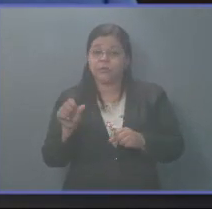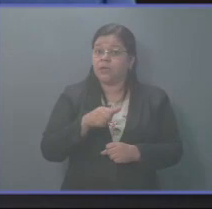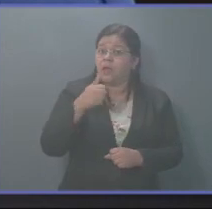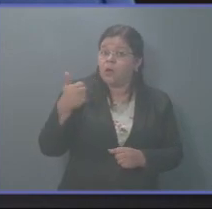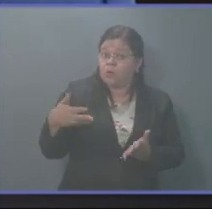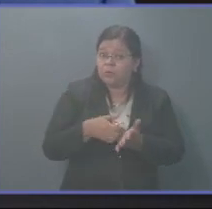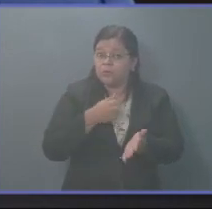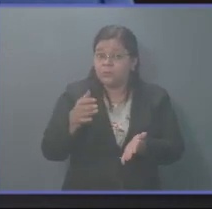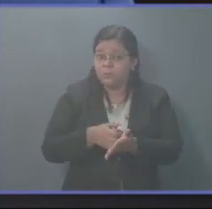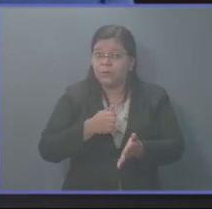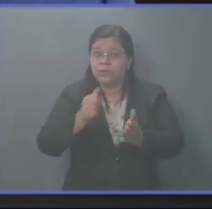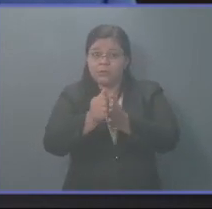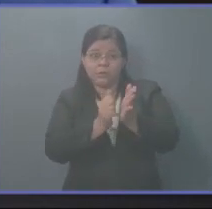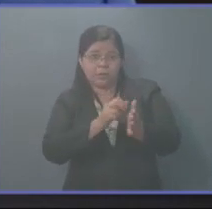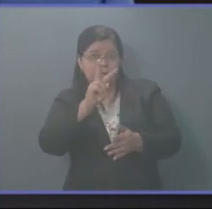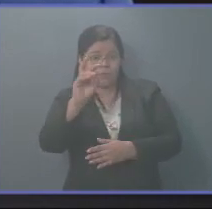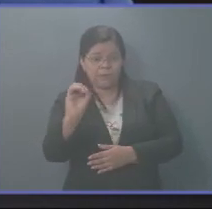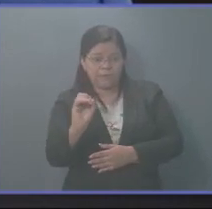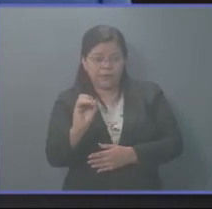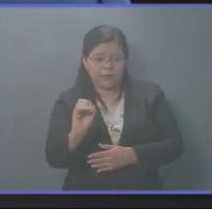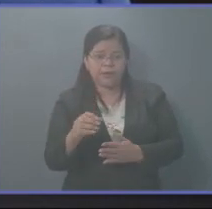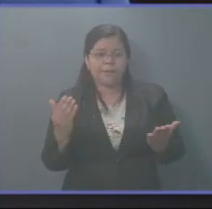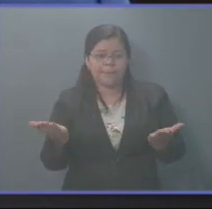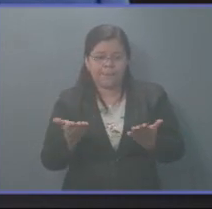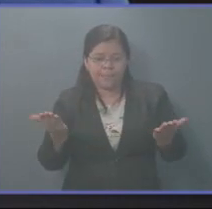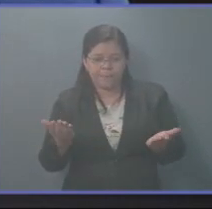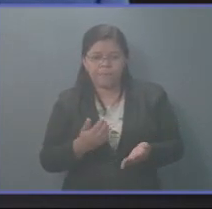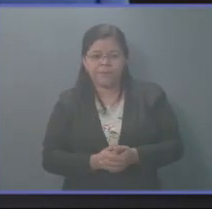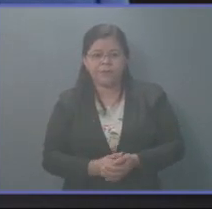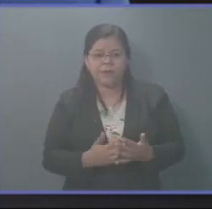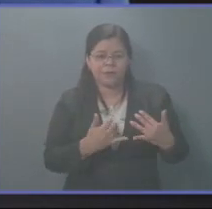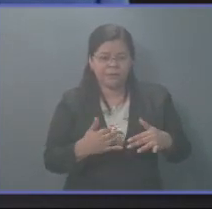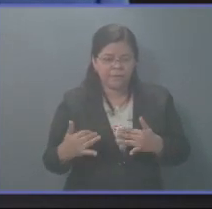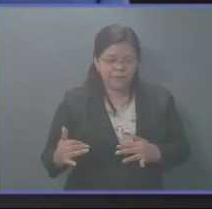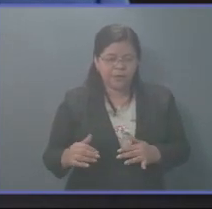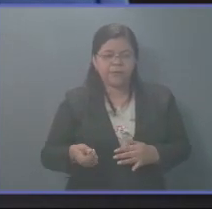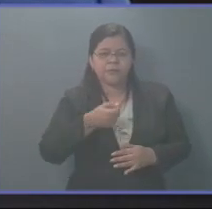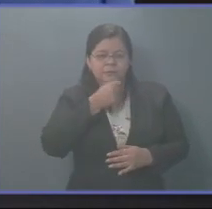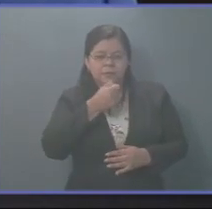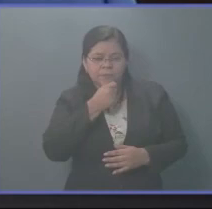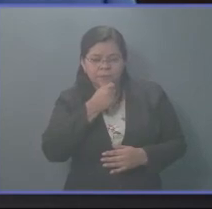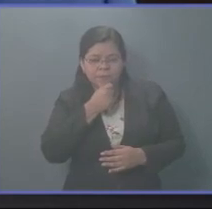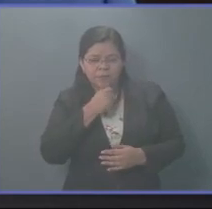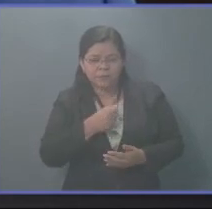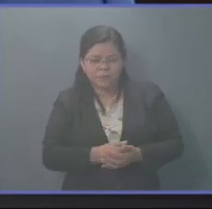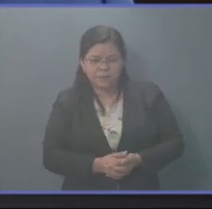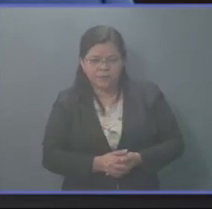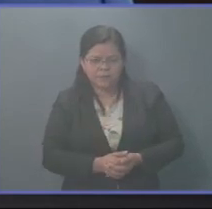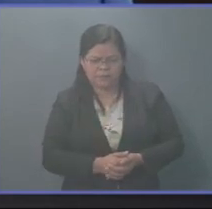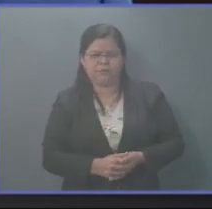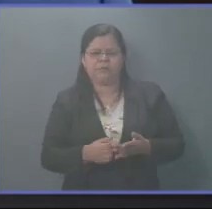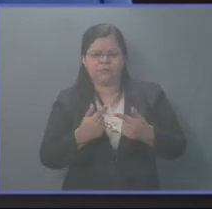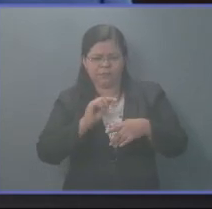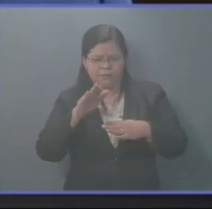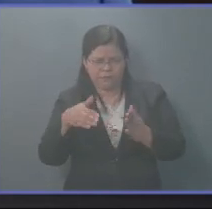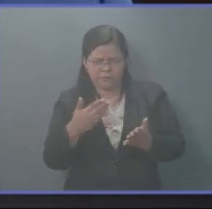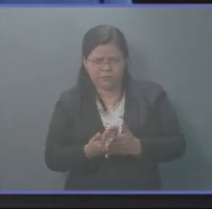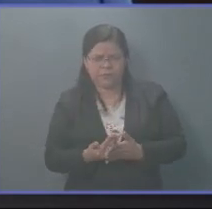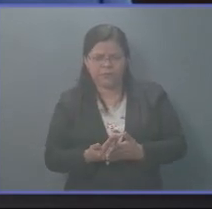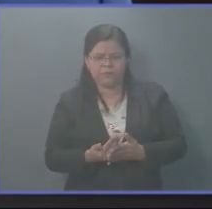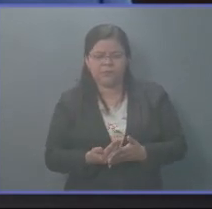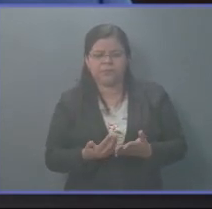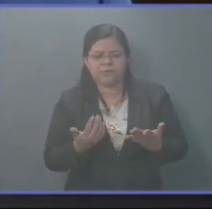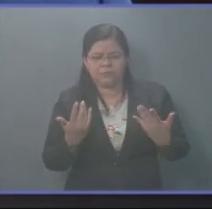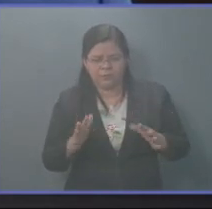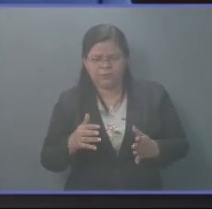impuestos específicos, artículo 20, la realización de actividades de servicios en la jurisdicción del municipio que se detalla en la presente disposición generará el pago